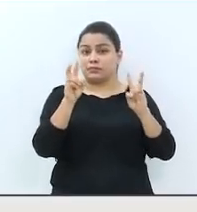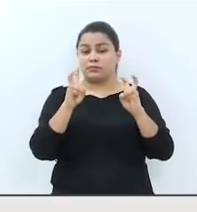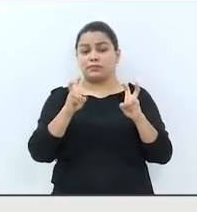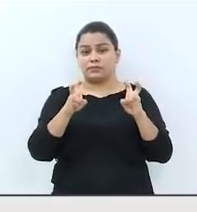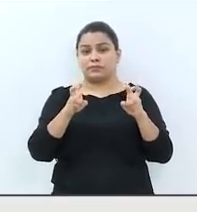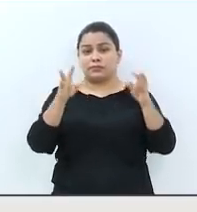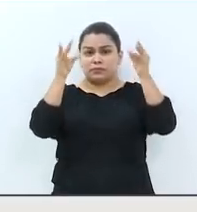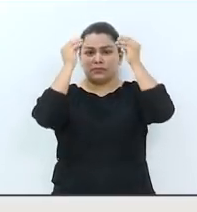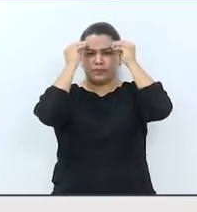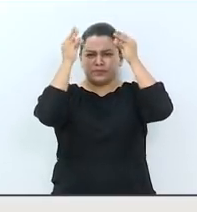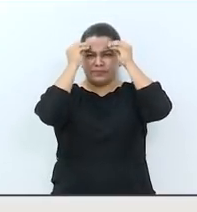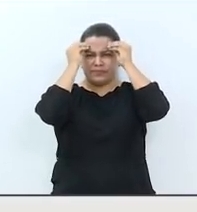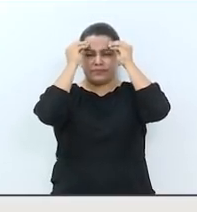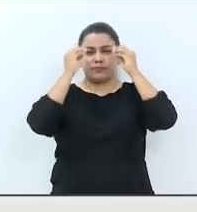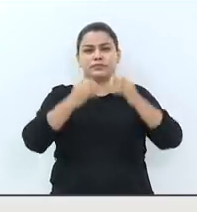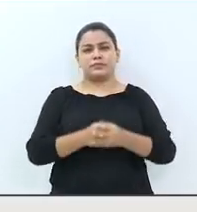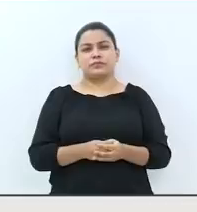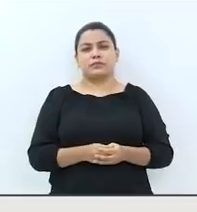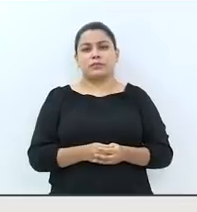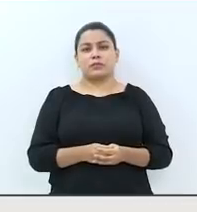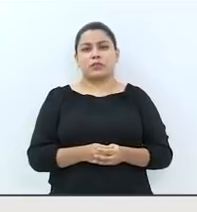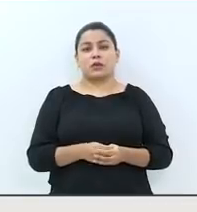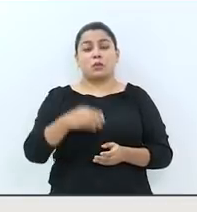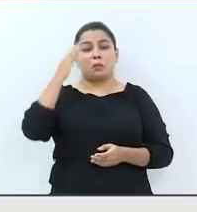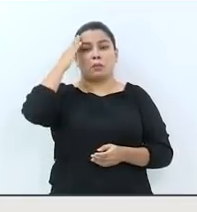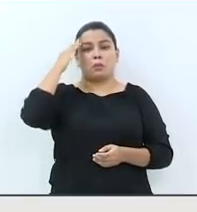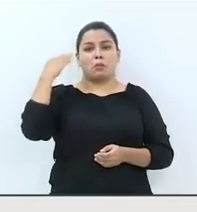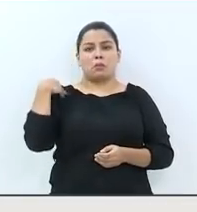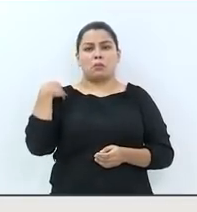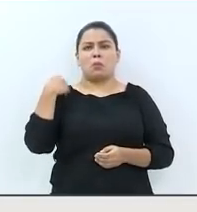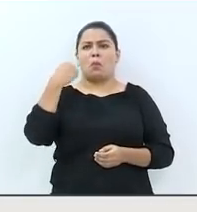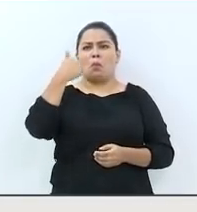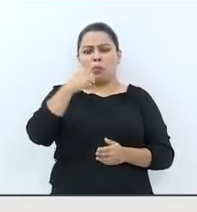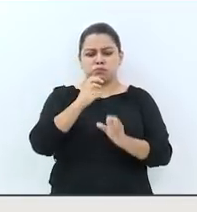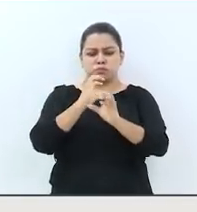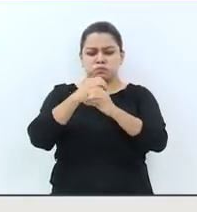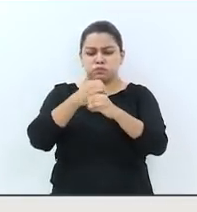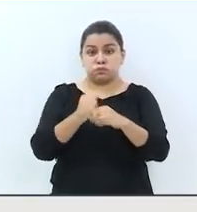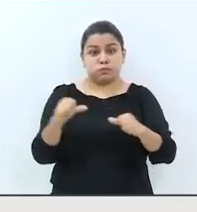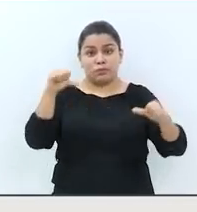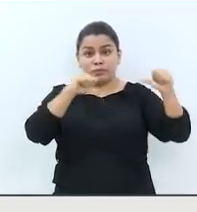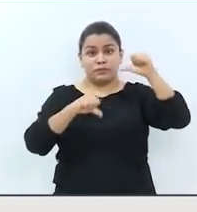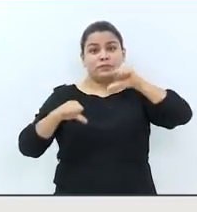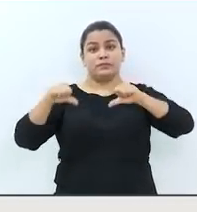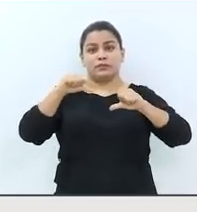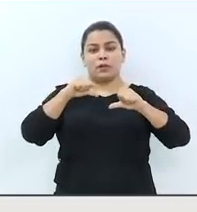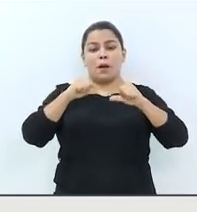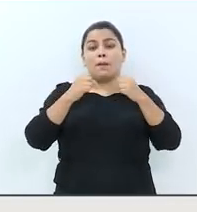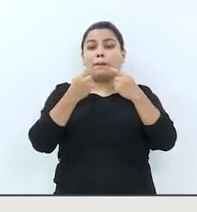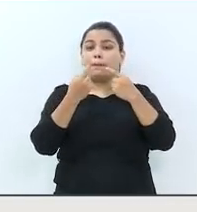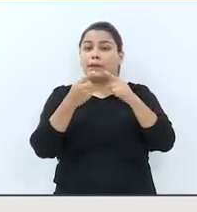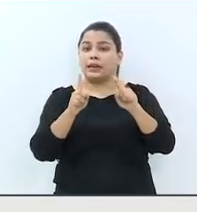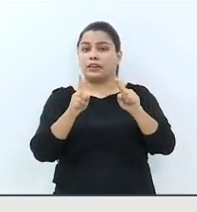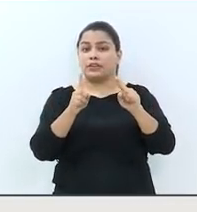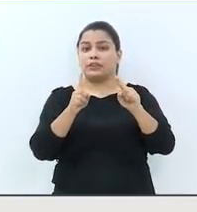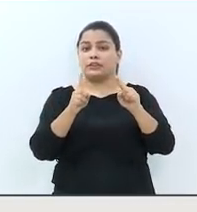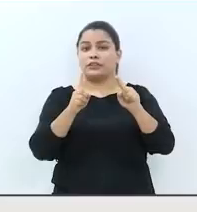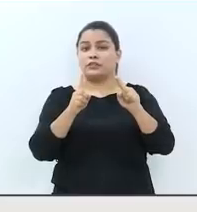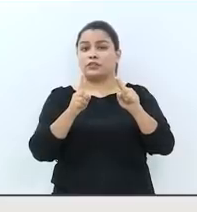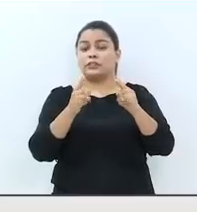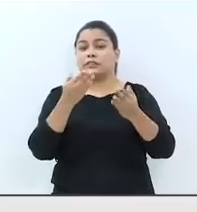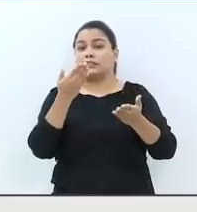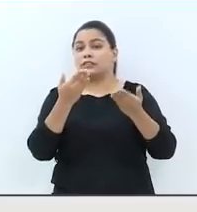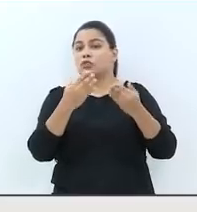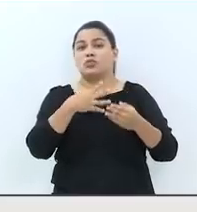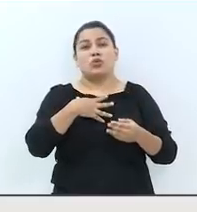temas. Lorena es muy buena en biología y en química. Sin embargo, puede que